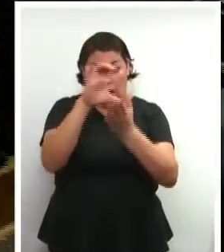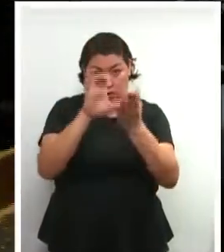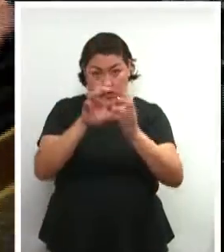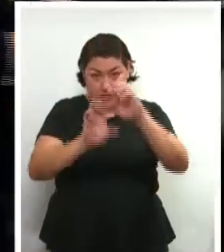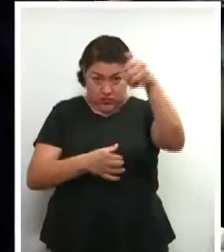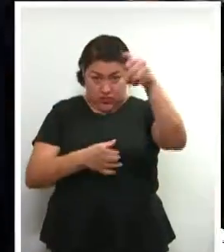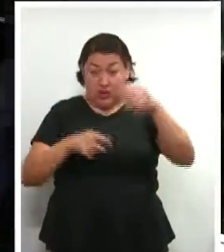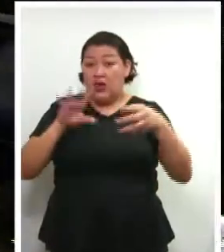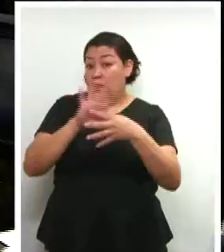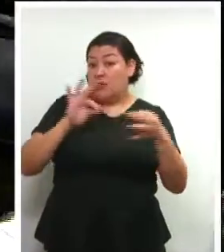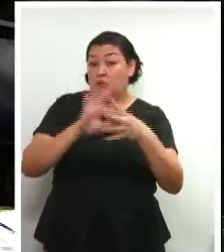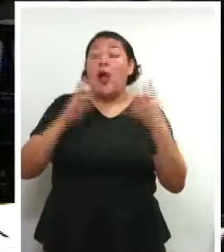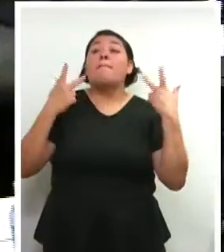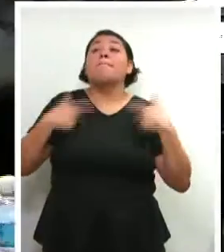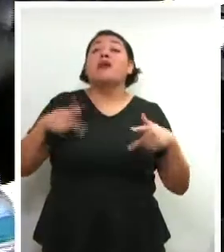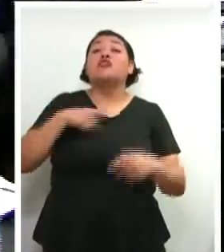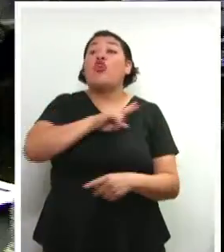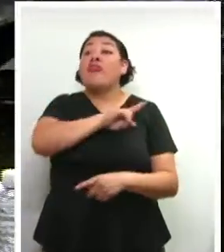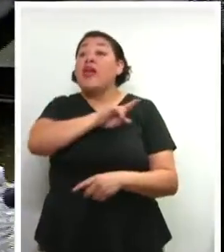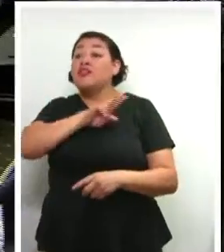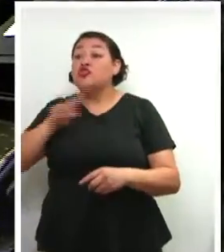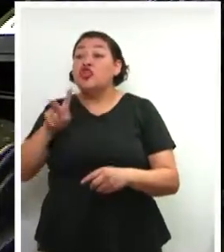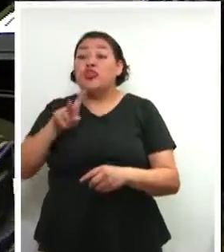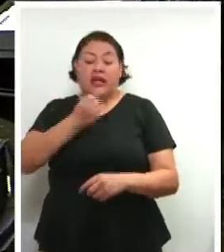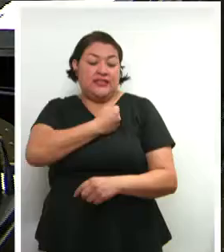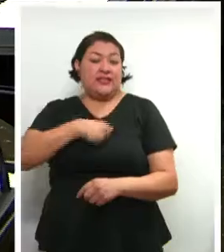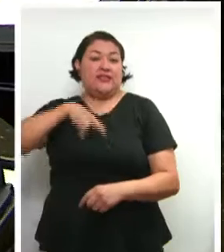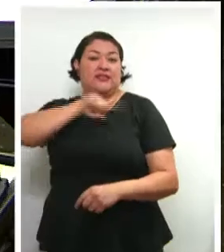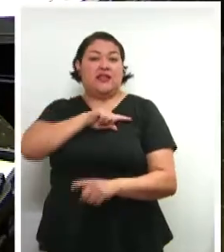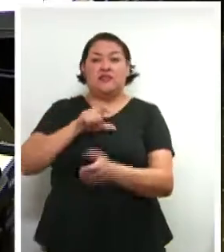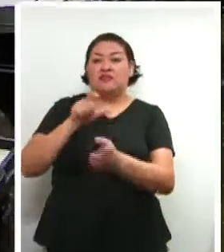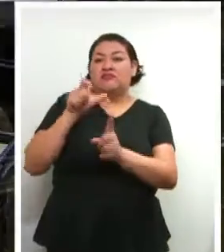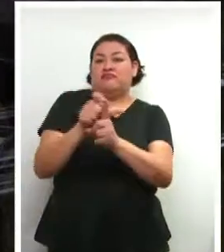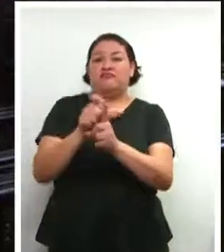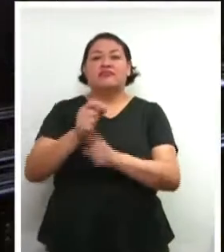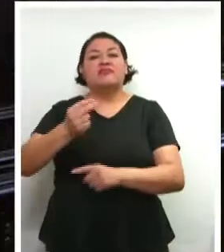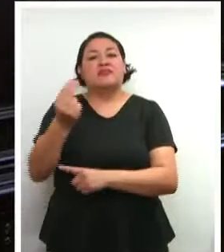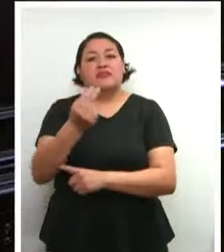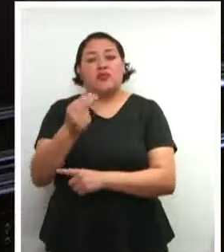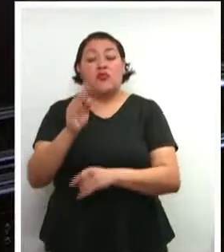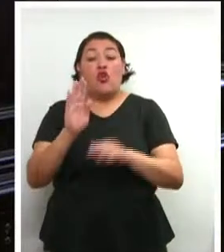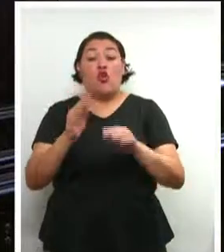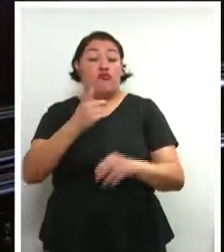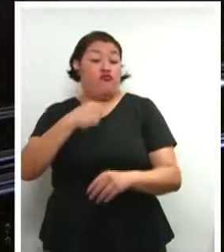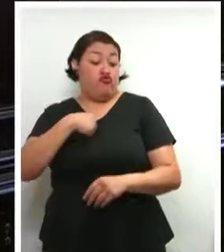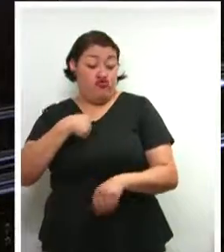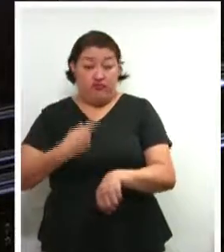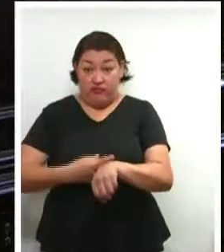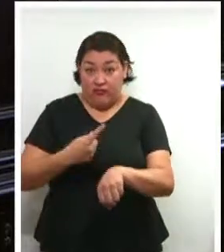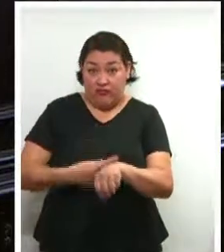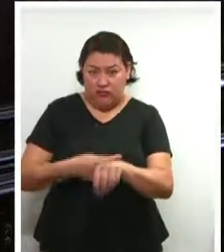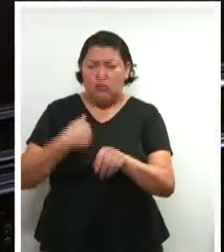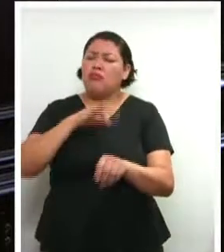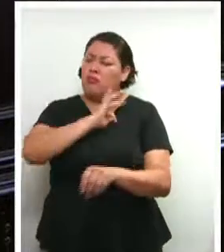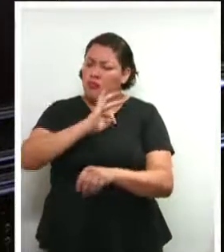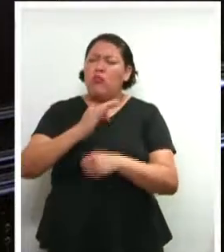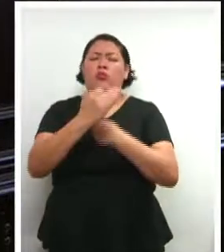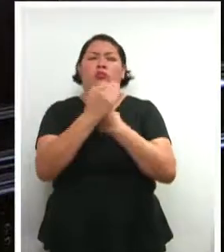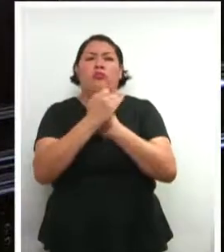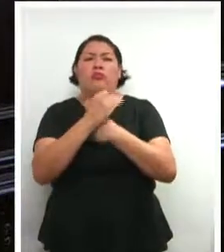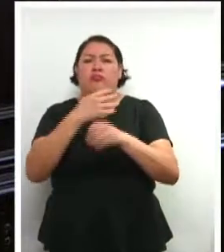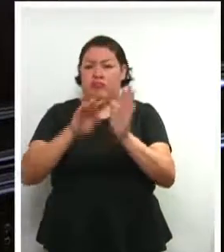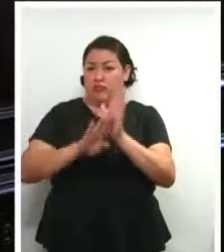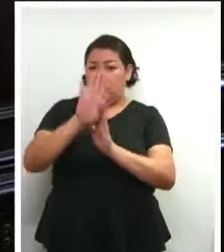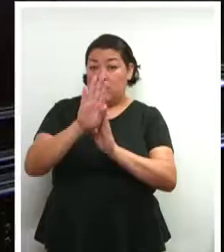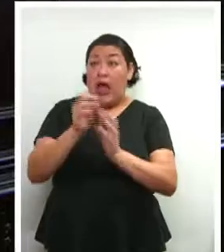persona tiene derecho a la protección de la salud. Para conservar su salud o mejorar la calidad de vida, en algunas personas requieren la